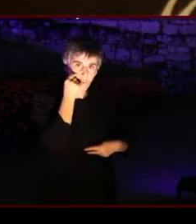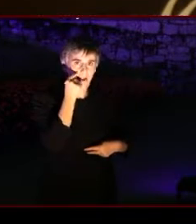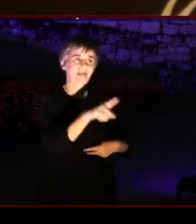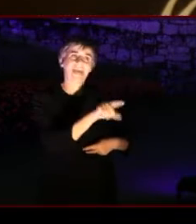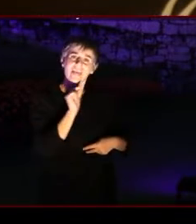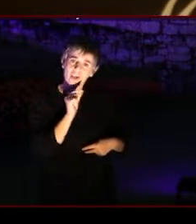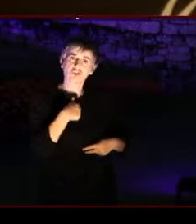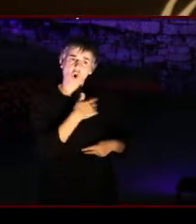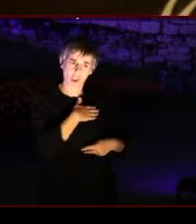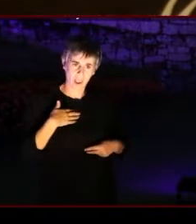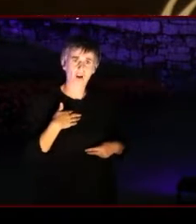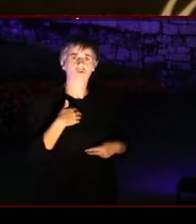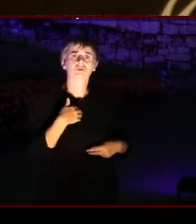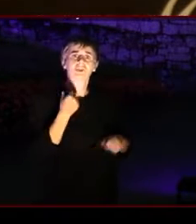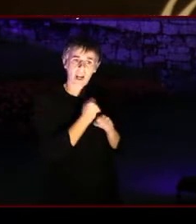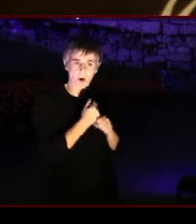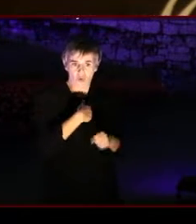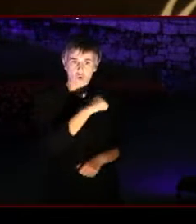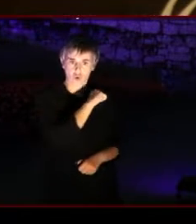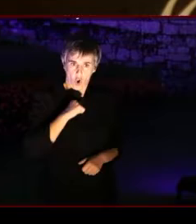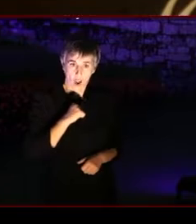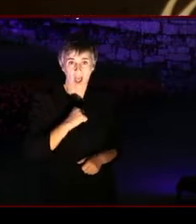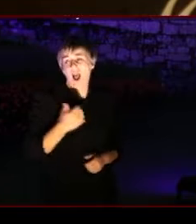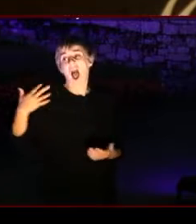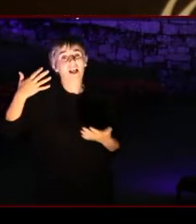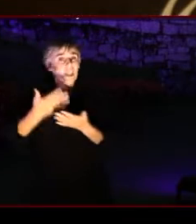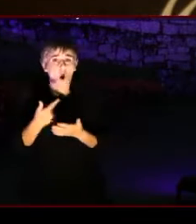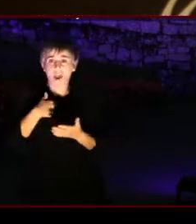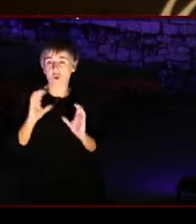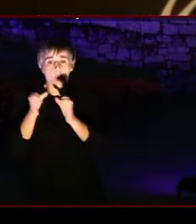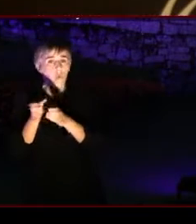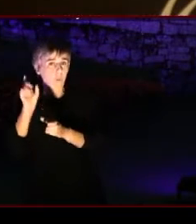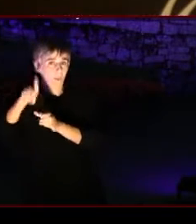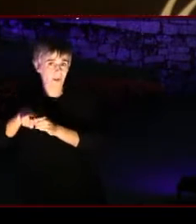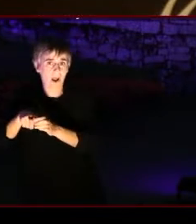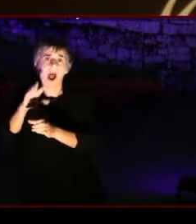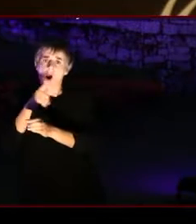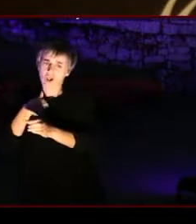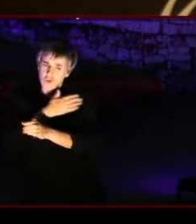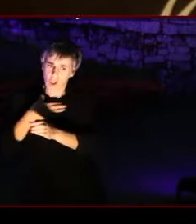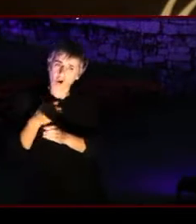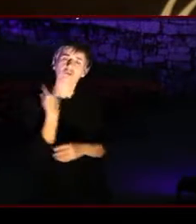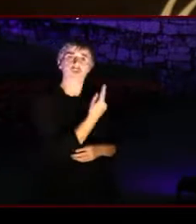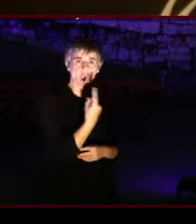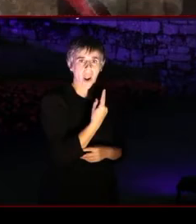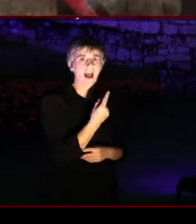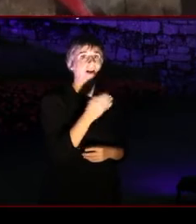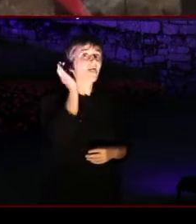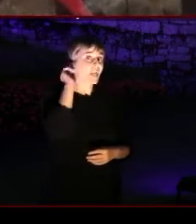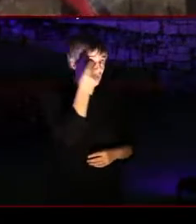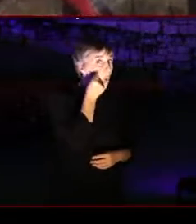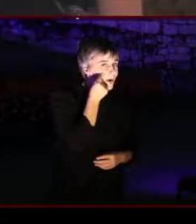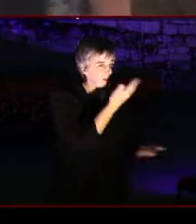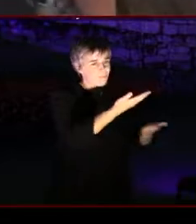he estado en grupos, pero nunca he apostado por mí misma hasta ahora. No supe por qué, pero ahora tengo la respuesta y Descubrias me ayuda a encontrarla. Me